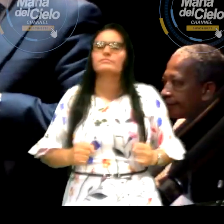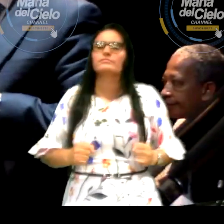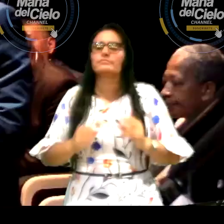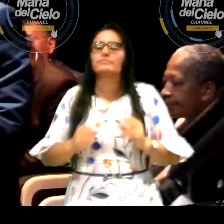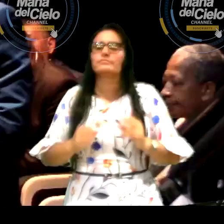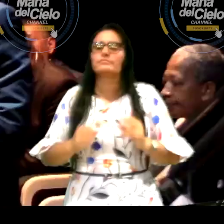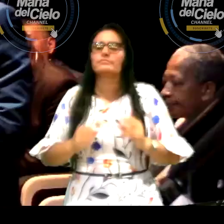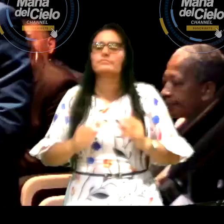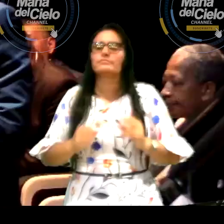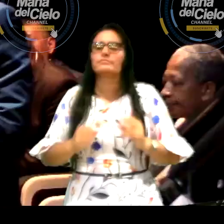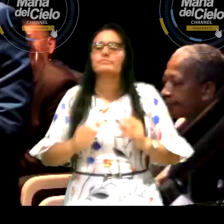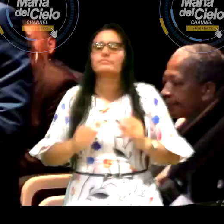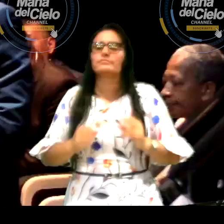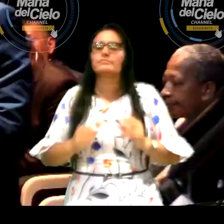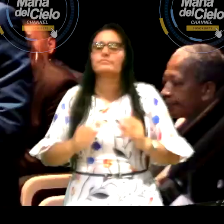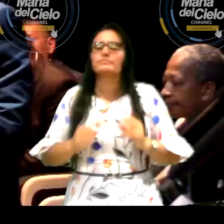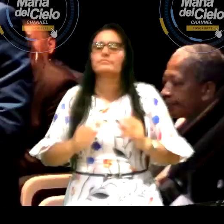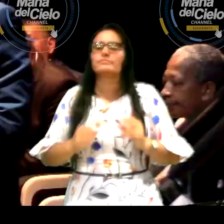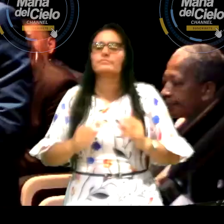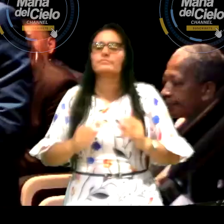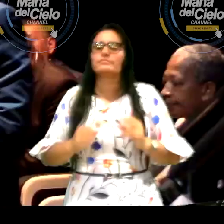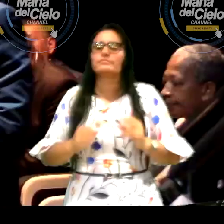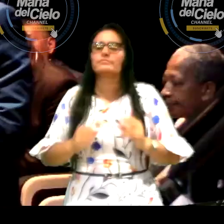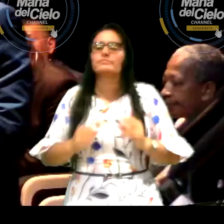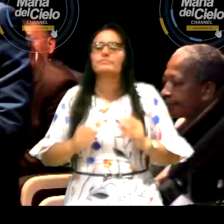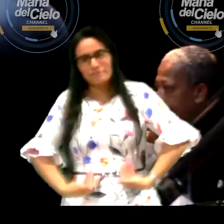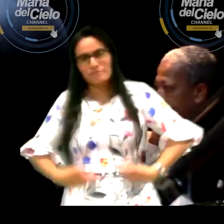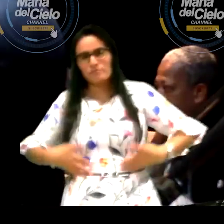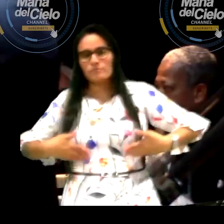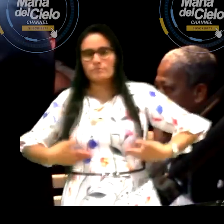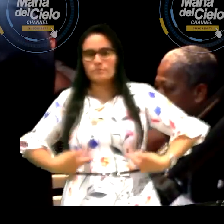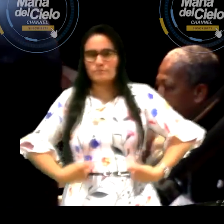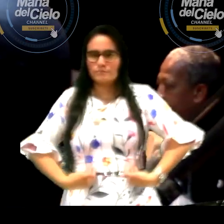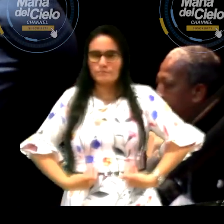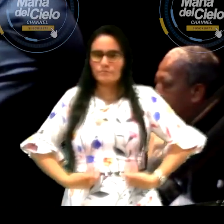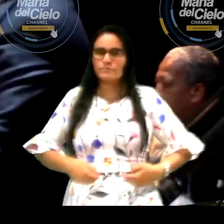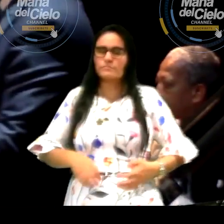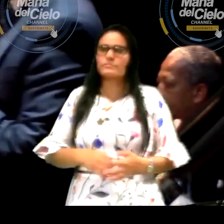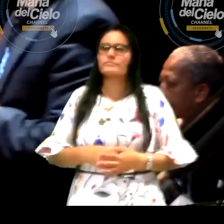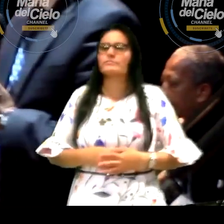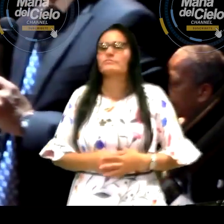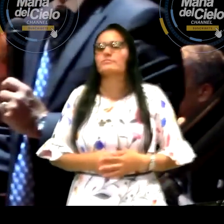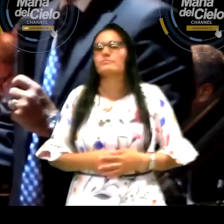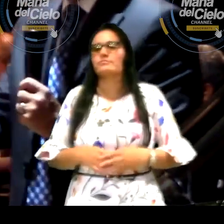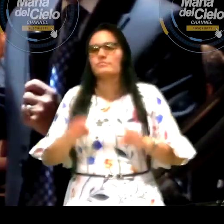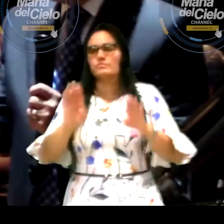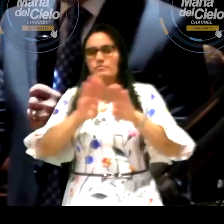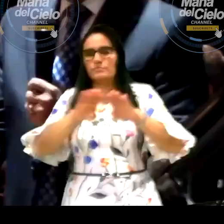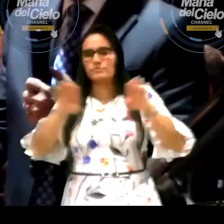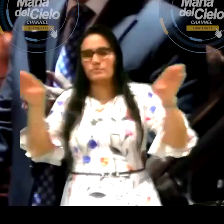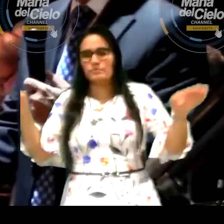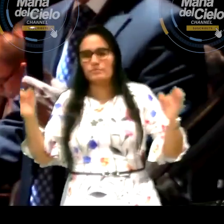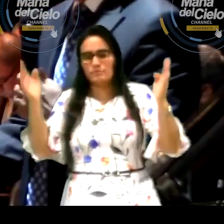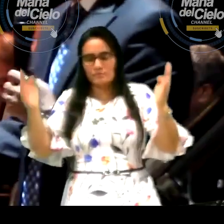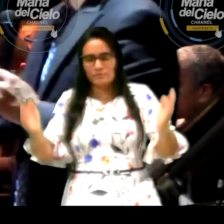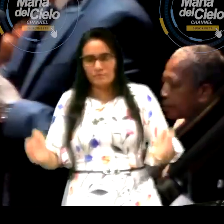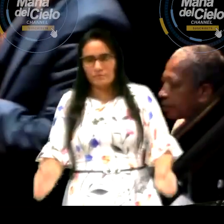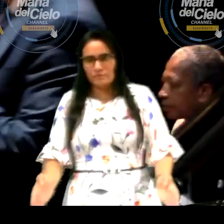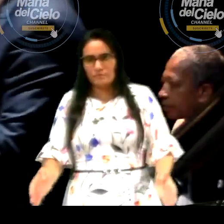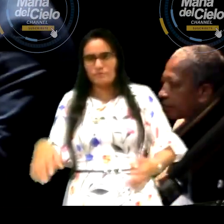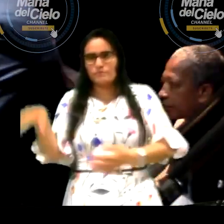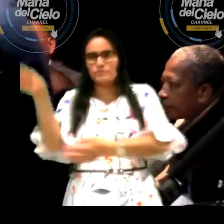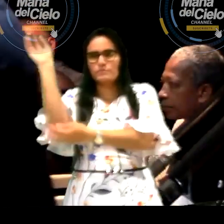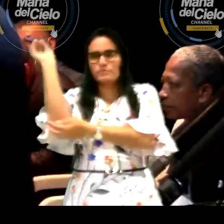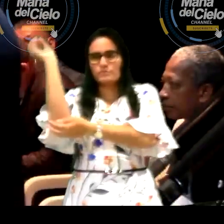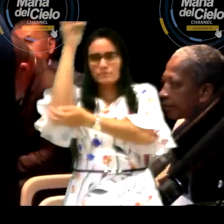los momentos de descanso casi que los pasa ahí en Betania. Ahí hay un cuarto, hay una mesa, ahí hay lámpara. Ahí